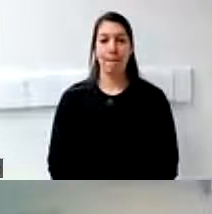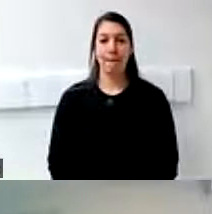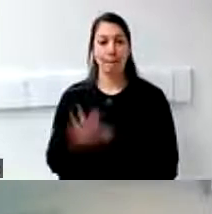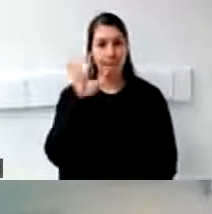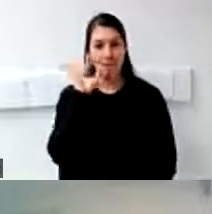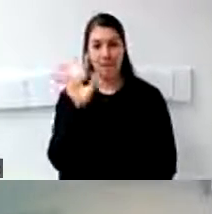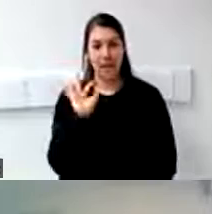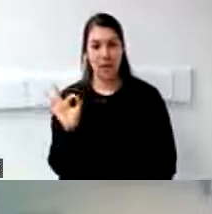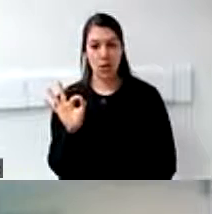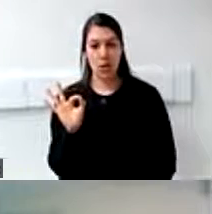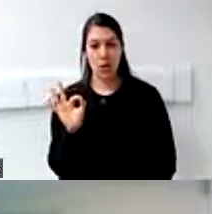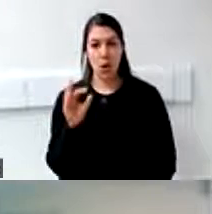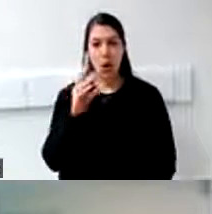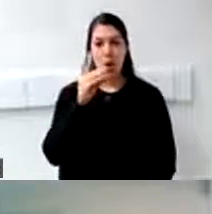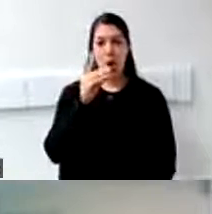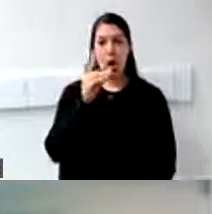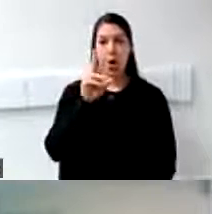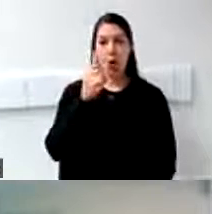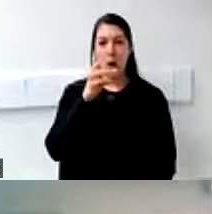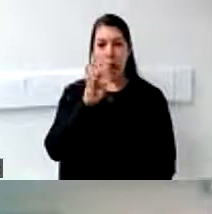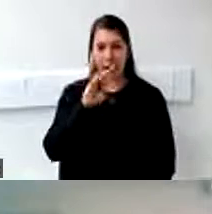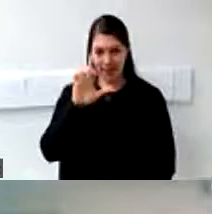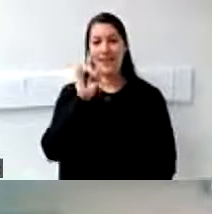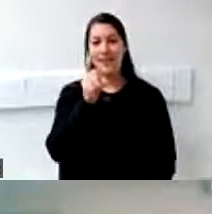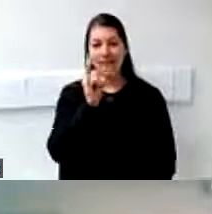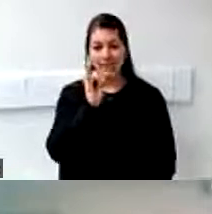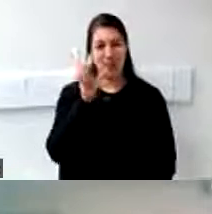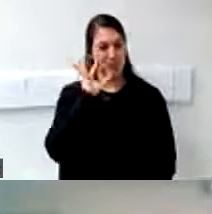Perdón, Duarte es la que tiene la mano levantada, discúlpeme.